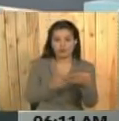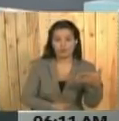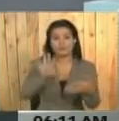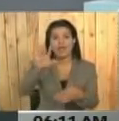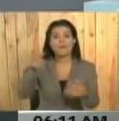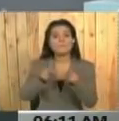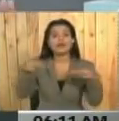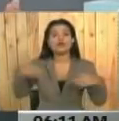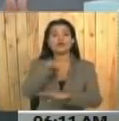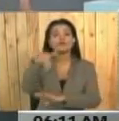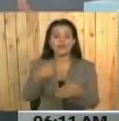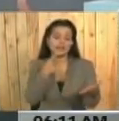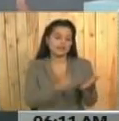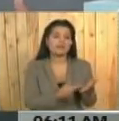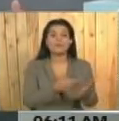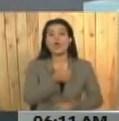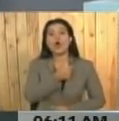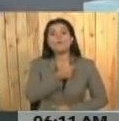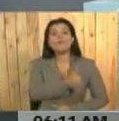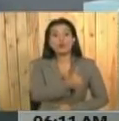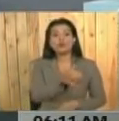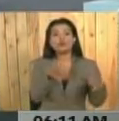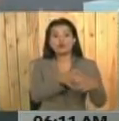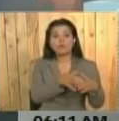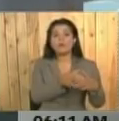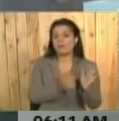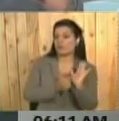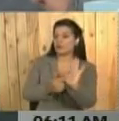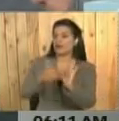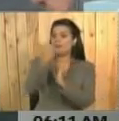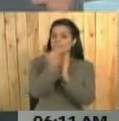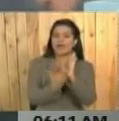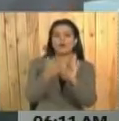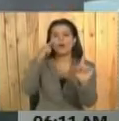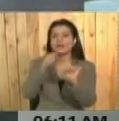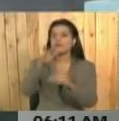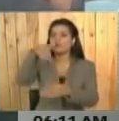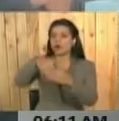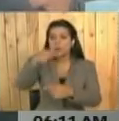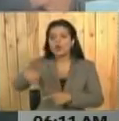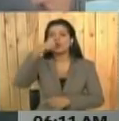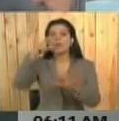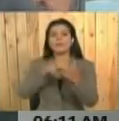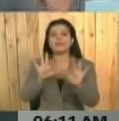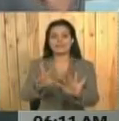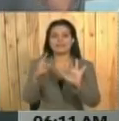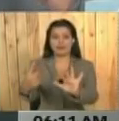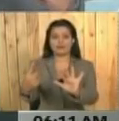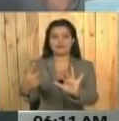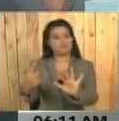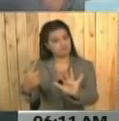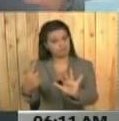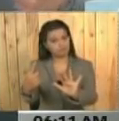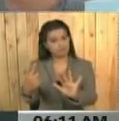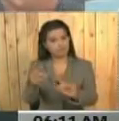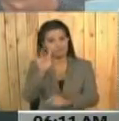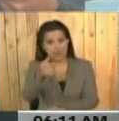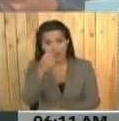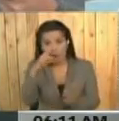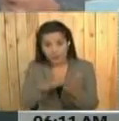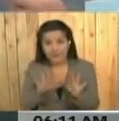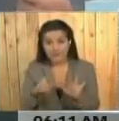dice que mut presenta hoy su ruta para el revocatorio 2016 ojo 2016 hay que tener claro el año